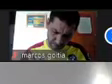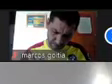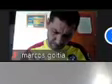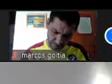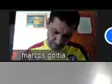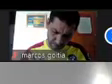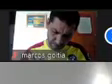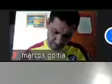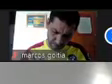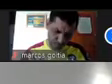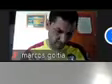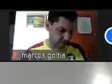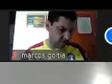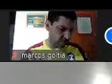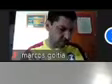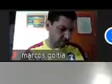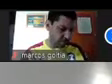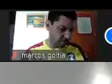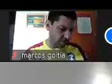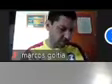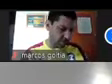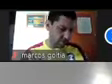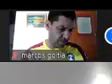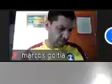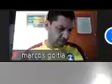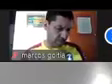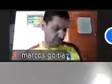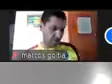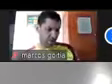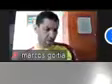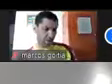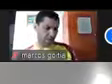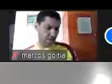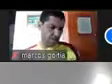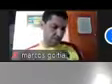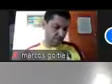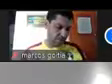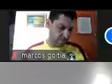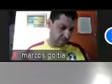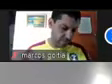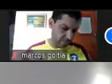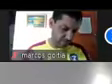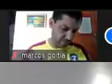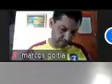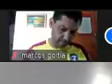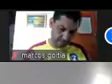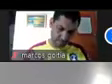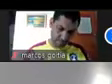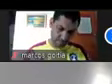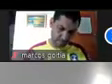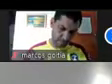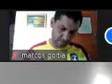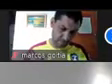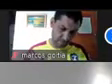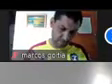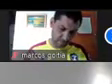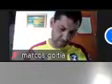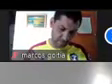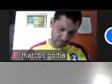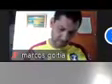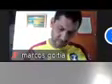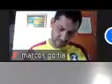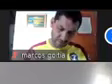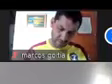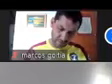como un día de trabajo, como una jornada en que podamos realmente todas y todos crecer. Entonces, continuando con el